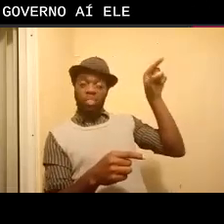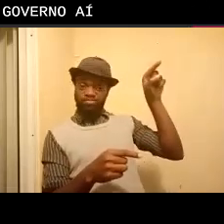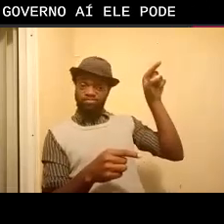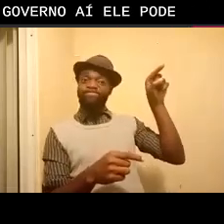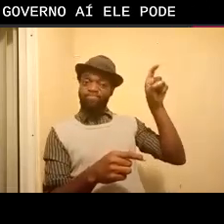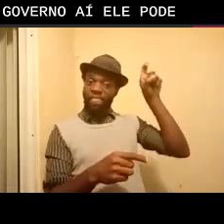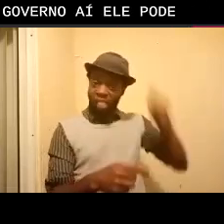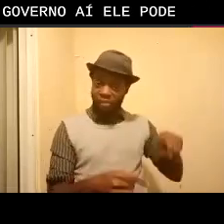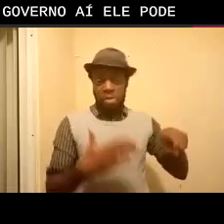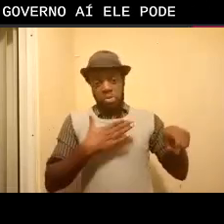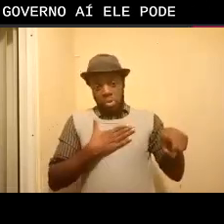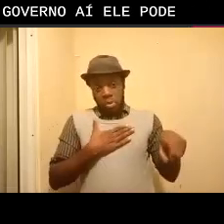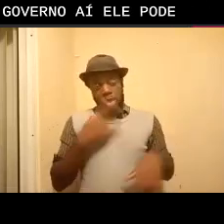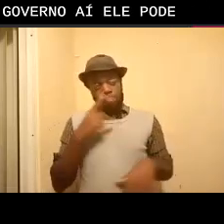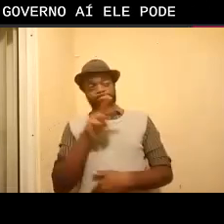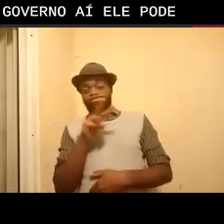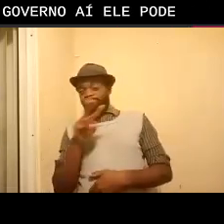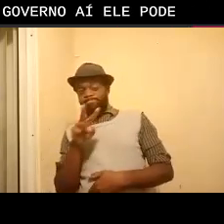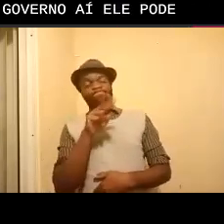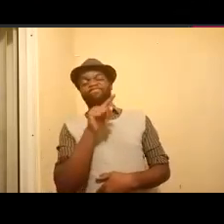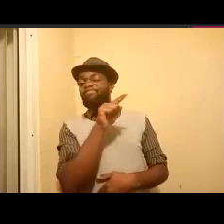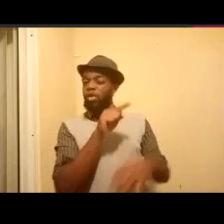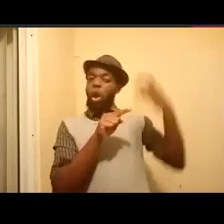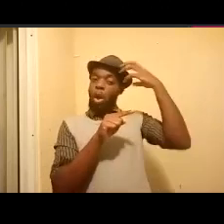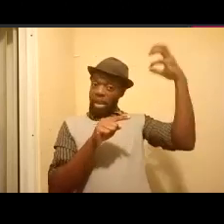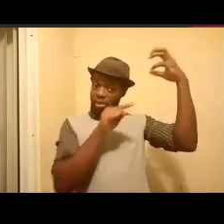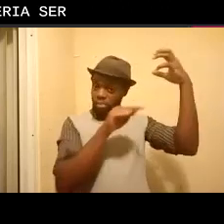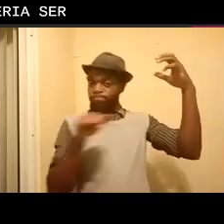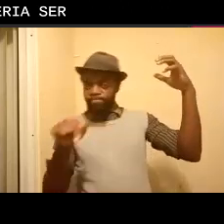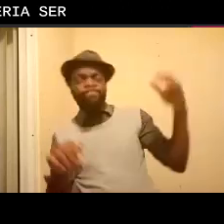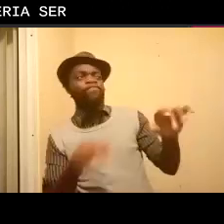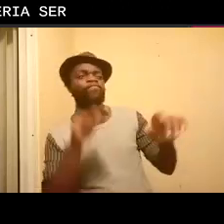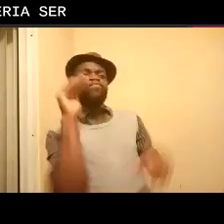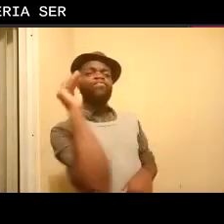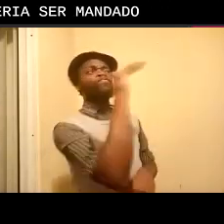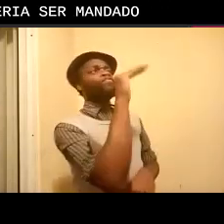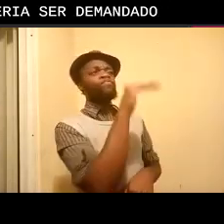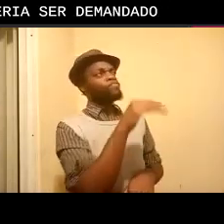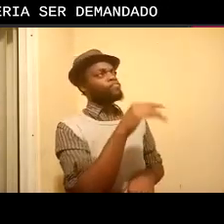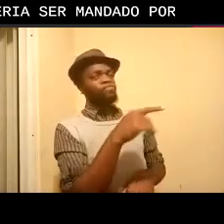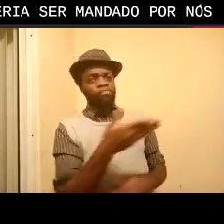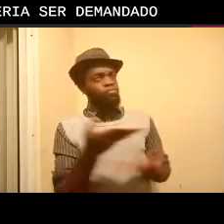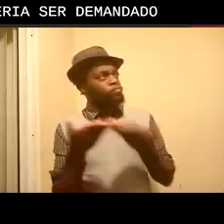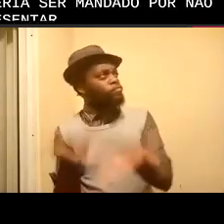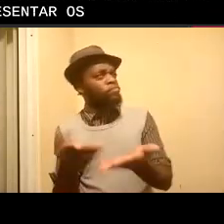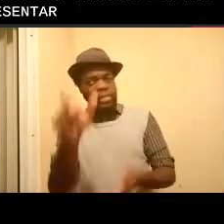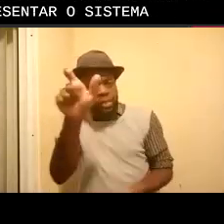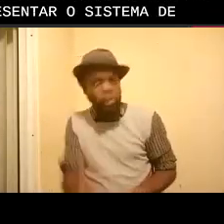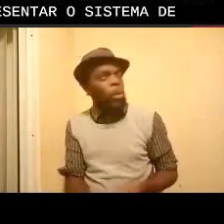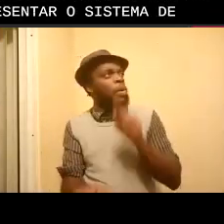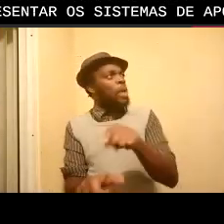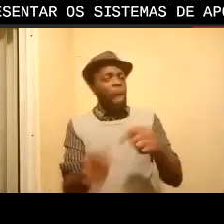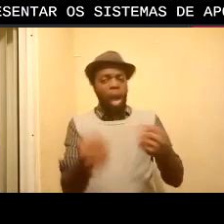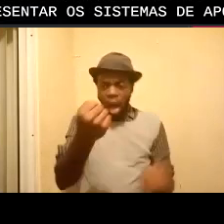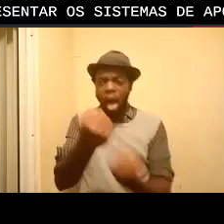desde mi punto de vista, debió haber sido demandado, ¿verdad? Por no prestarle este sistema de apoyos a esta muchacha